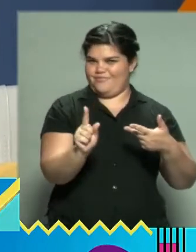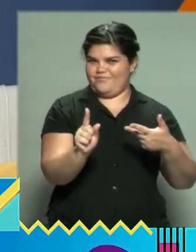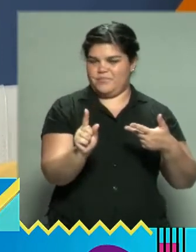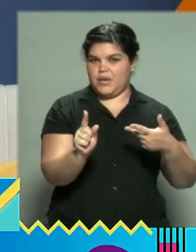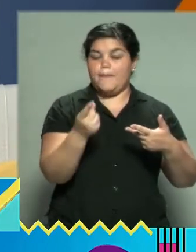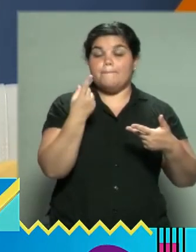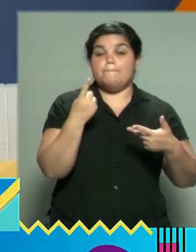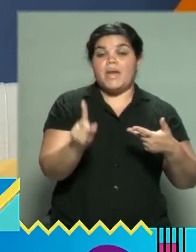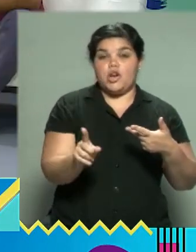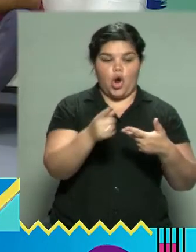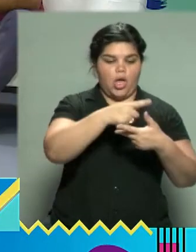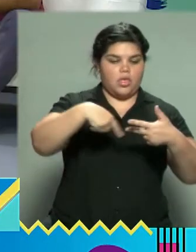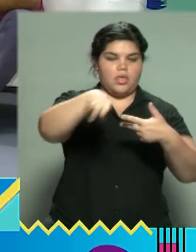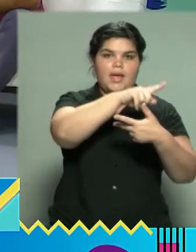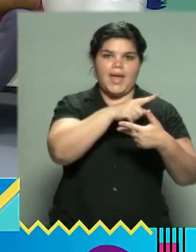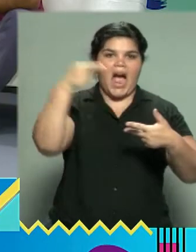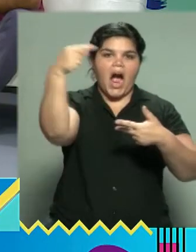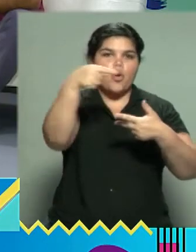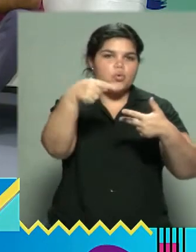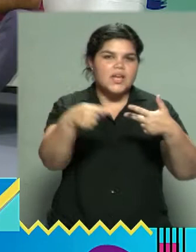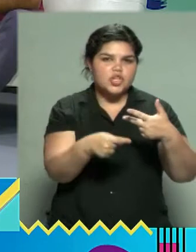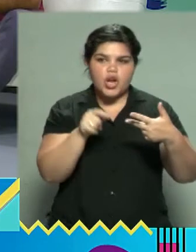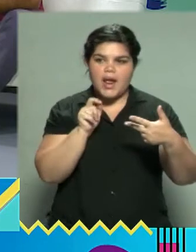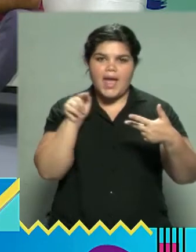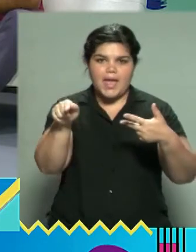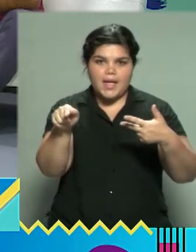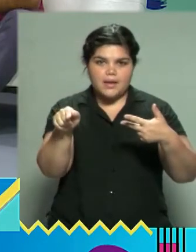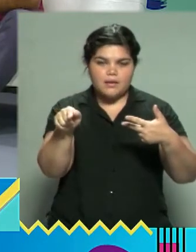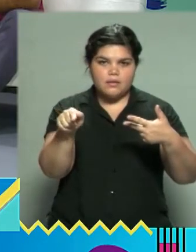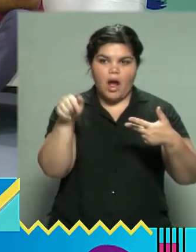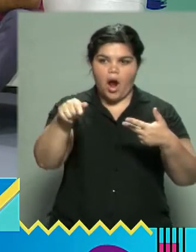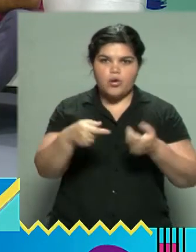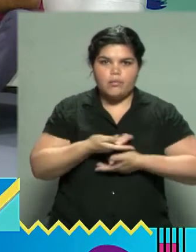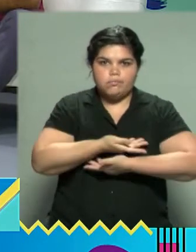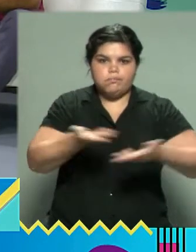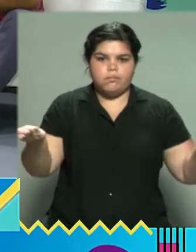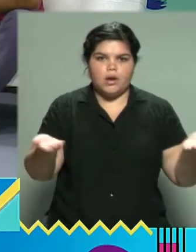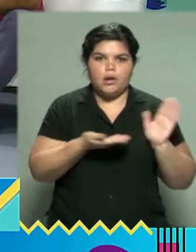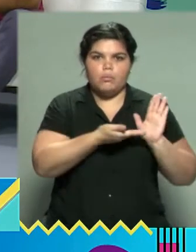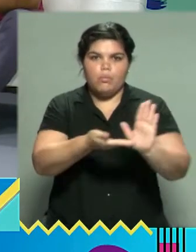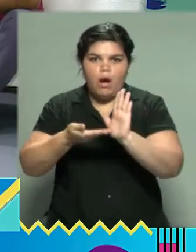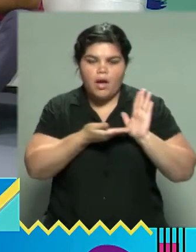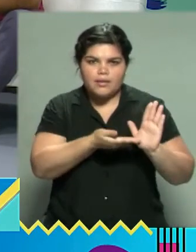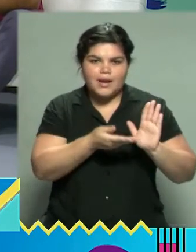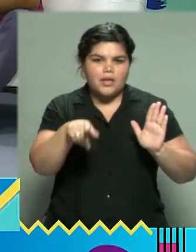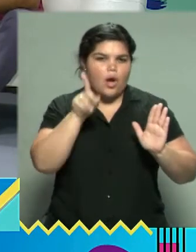Pero que le saquen las causas ahora que se pone en contra del gobierno, y es intencional, me parece.